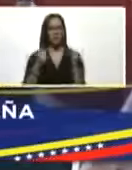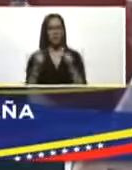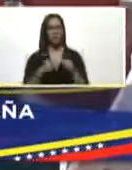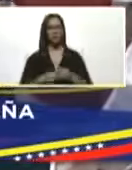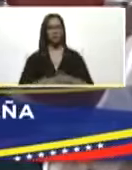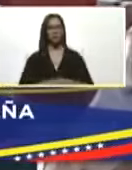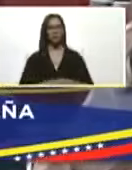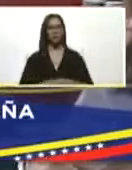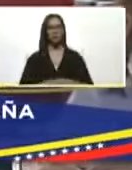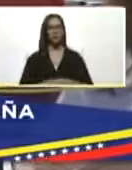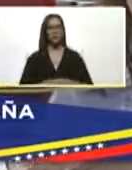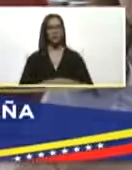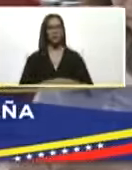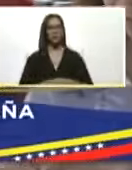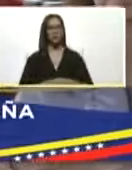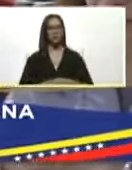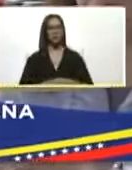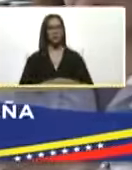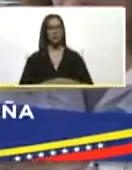de